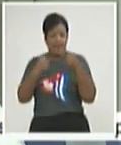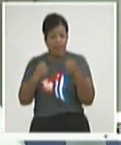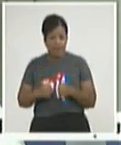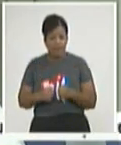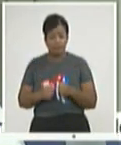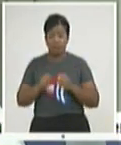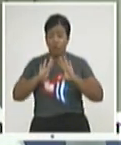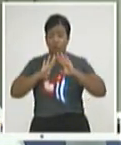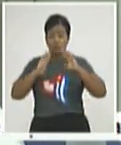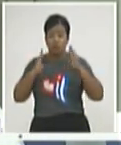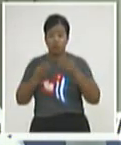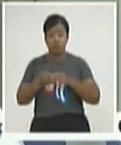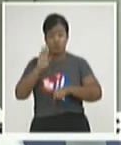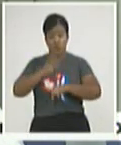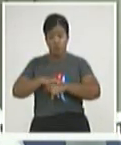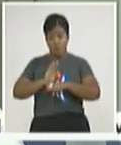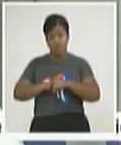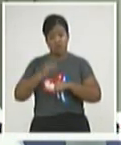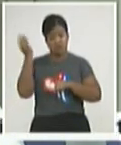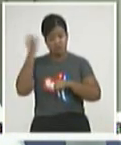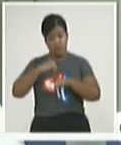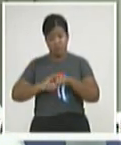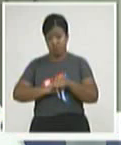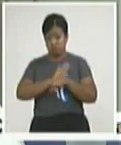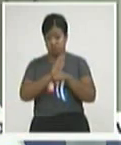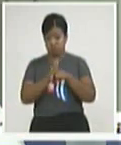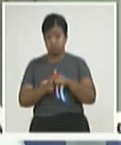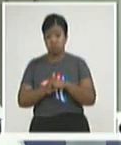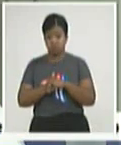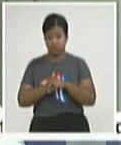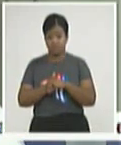relacionadas con la COVID-19,